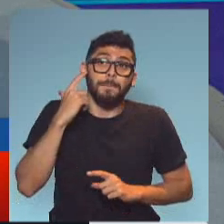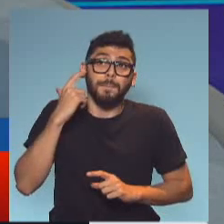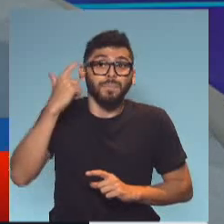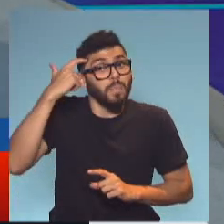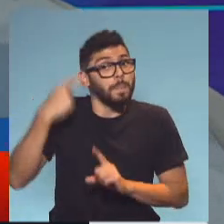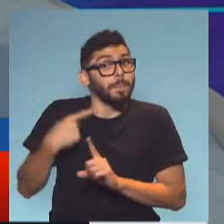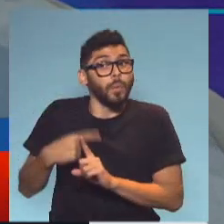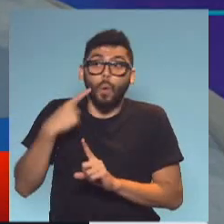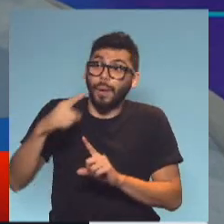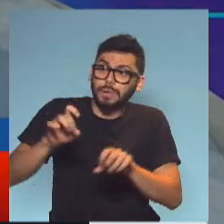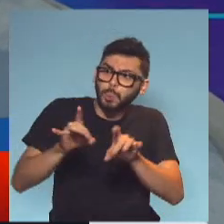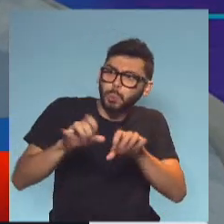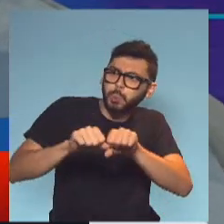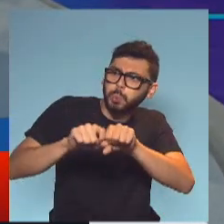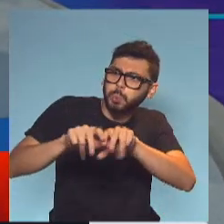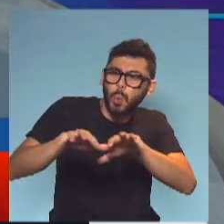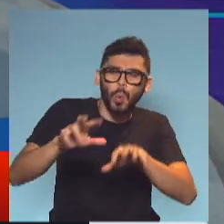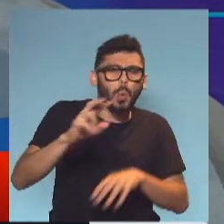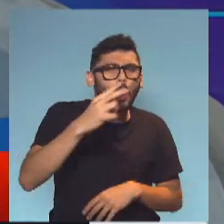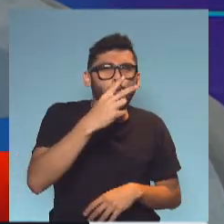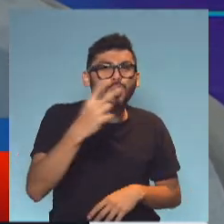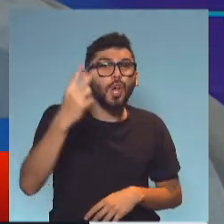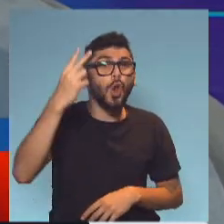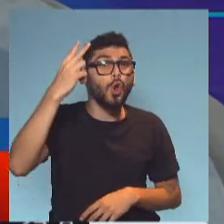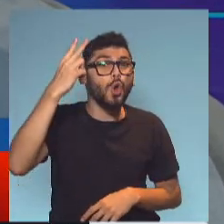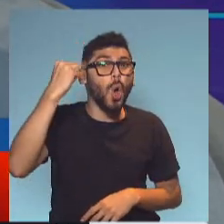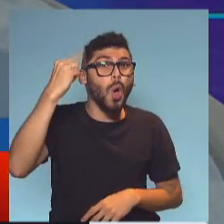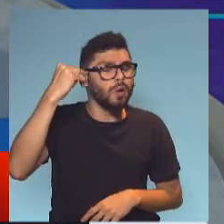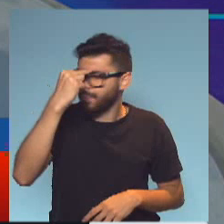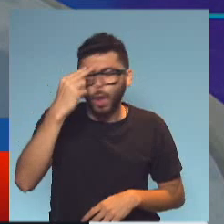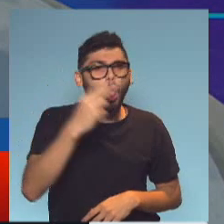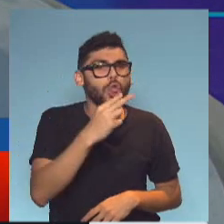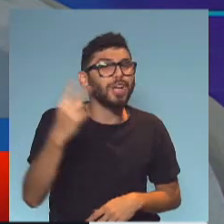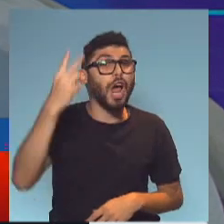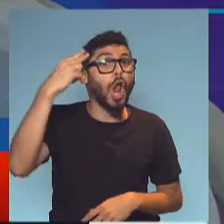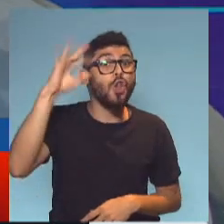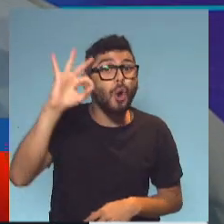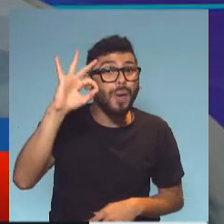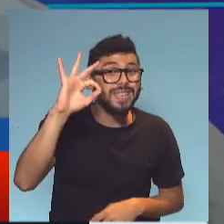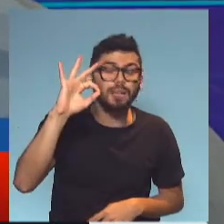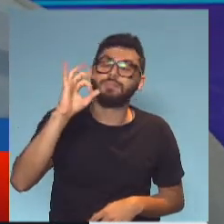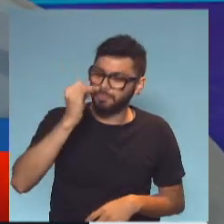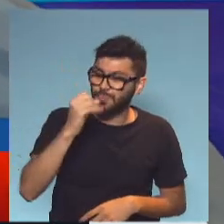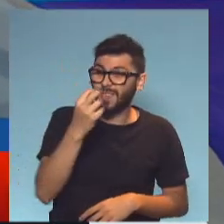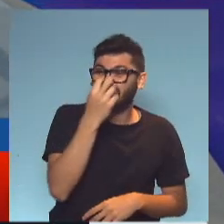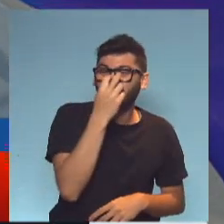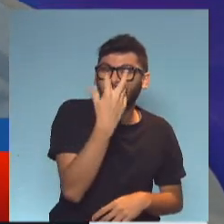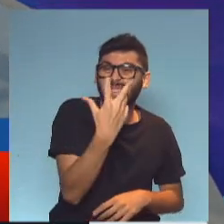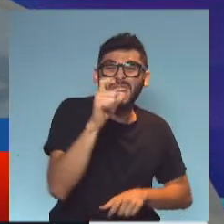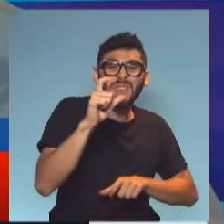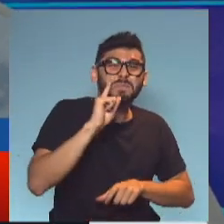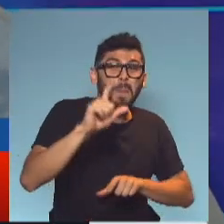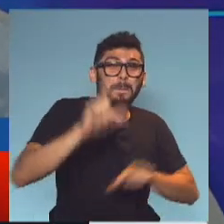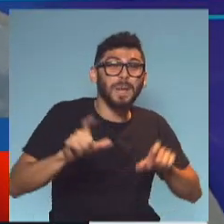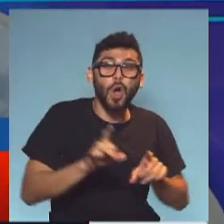estos números que vimos hoy, 299 muertes. 290. 290 y más de 23.000 contagiados. Lo que uno puede